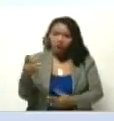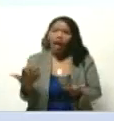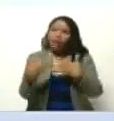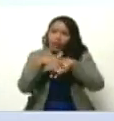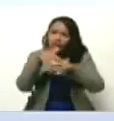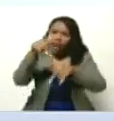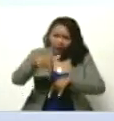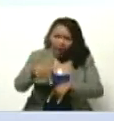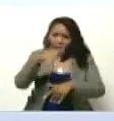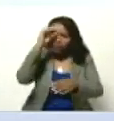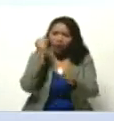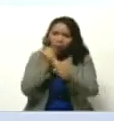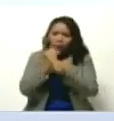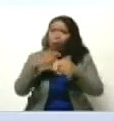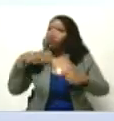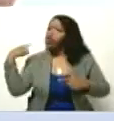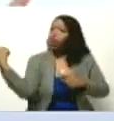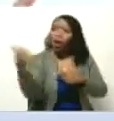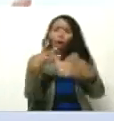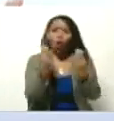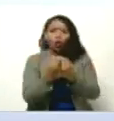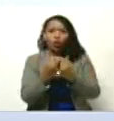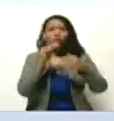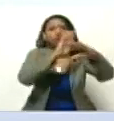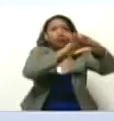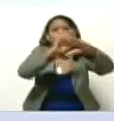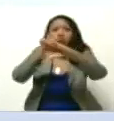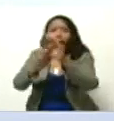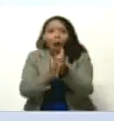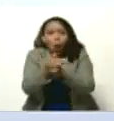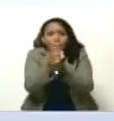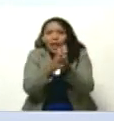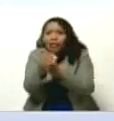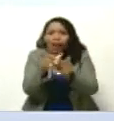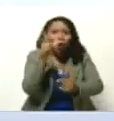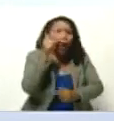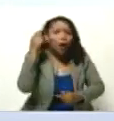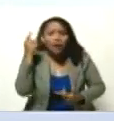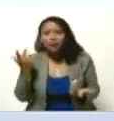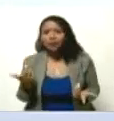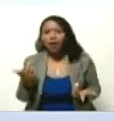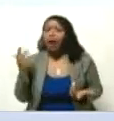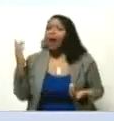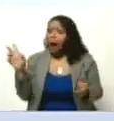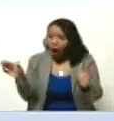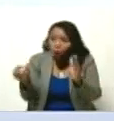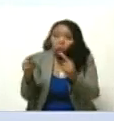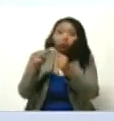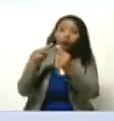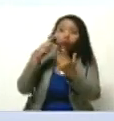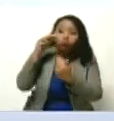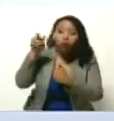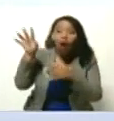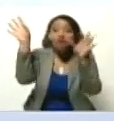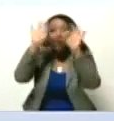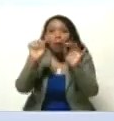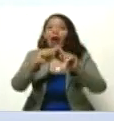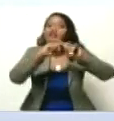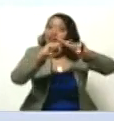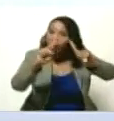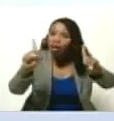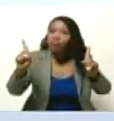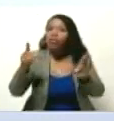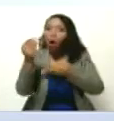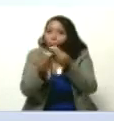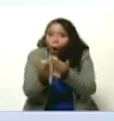vamos a trabajar juntos. El llamado a los emprendedores, a las emprendedoras que han encontrado una forma distinta